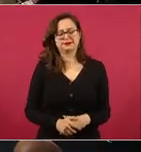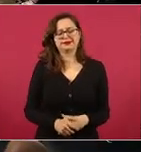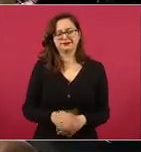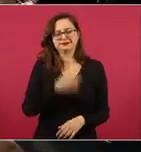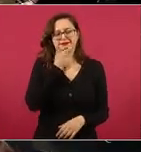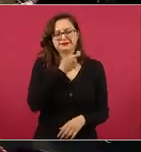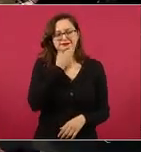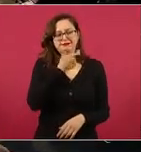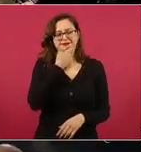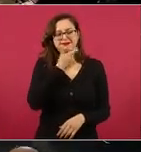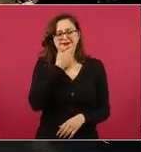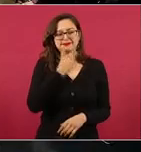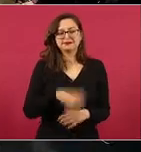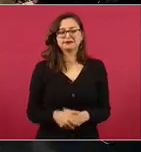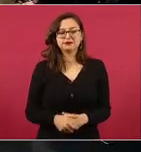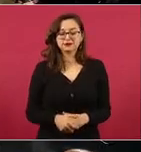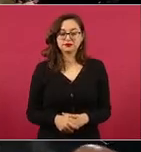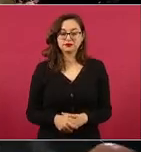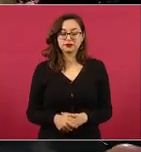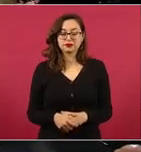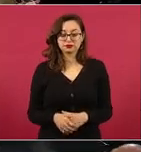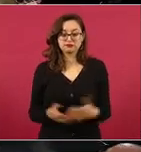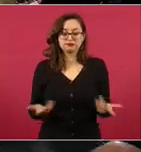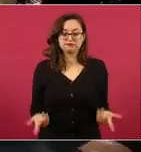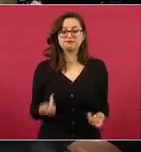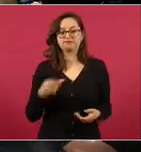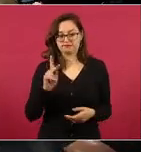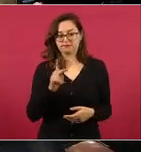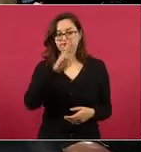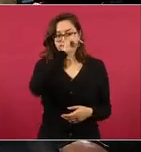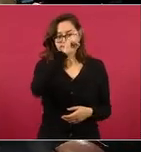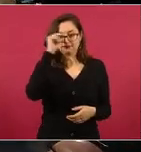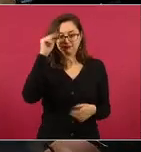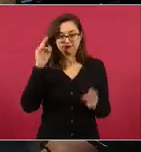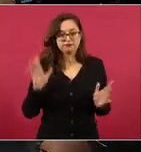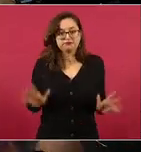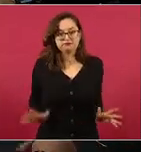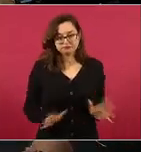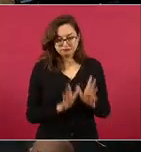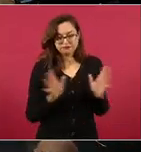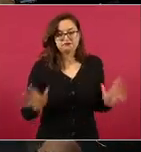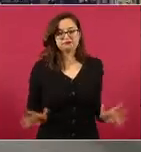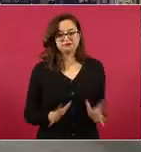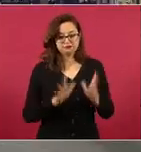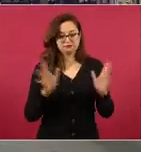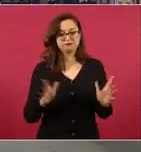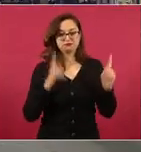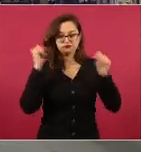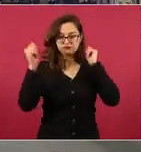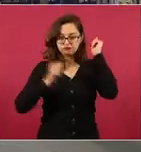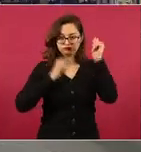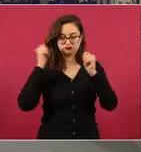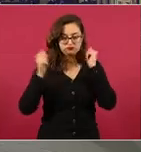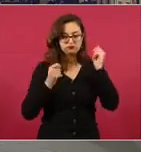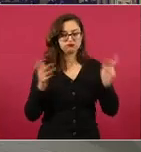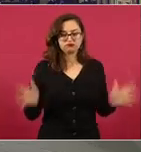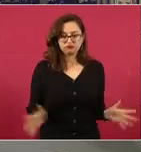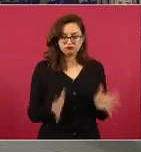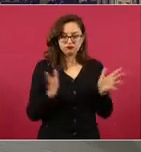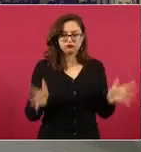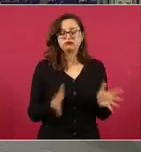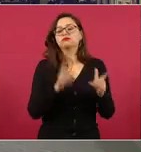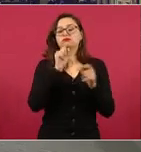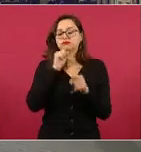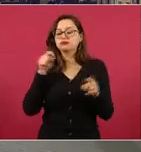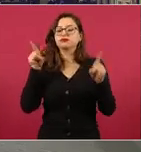es todo el desarrollo de Nayarit. Y así como Nayarit, pues estamos trabajando